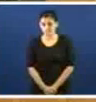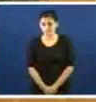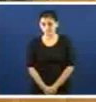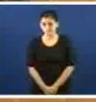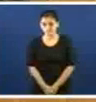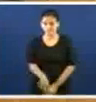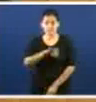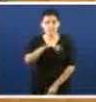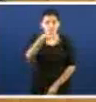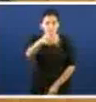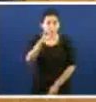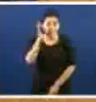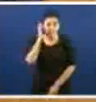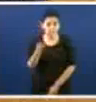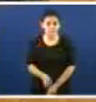Señora presidenta,